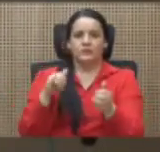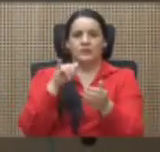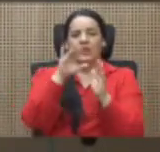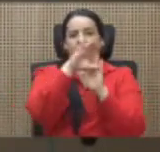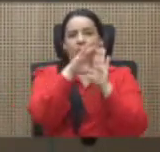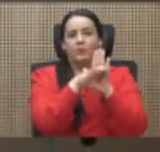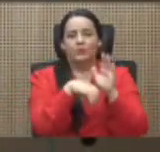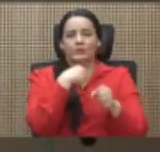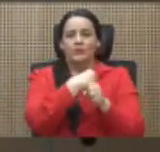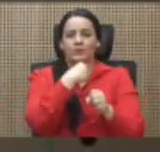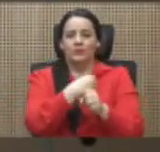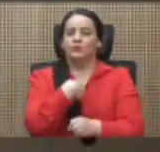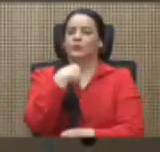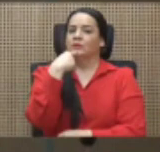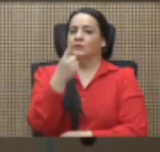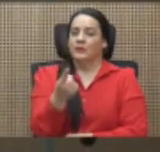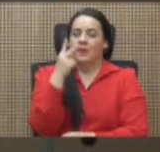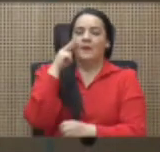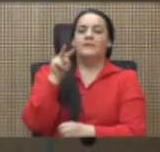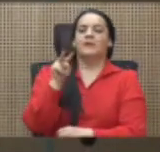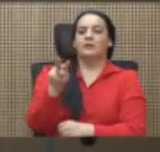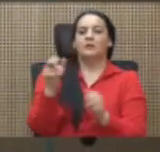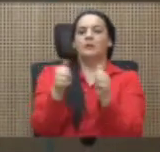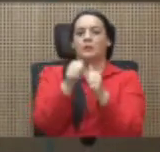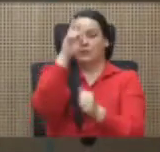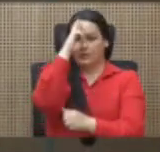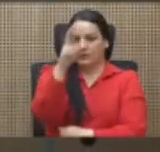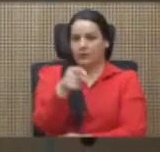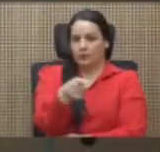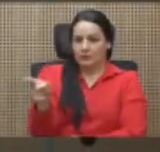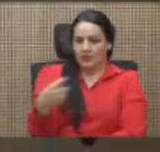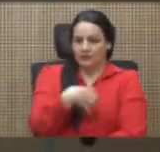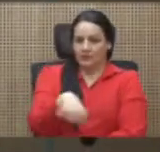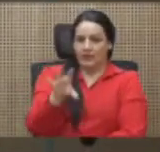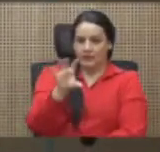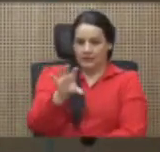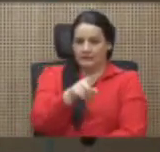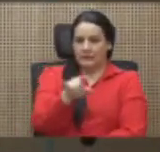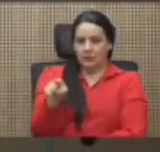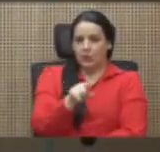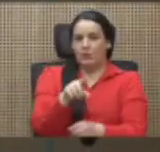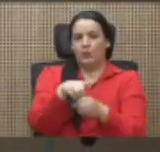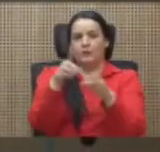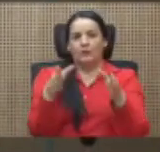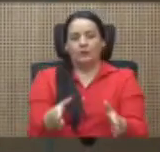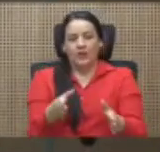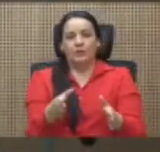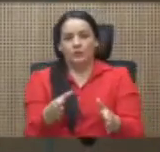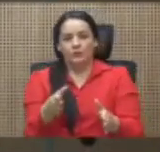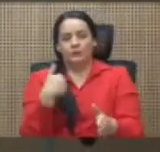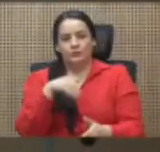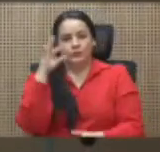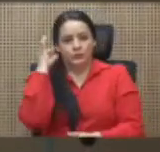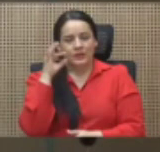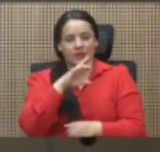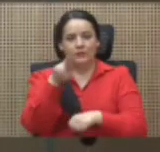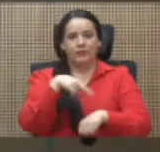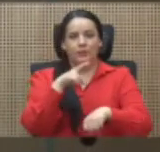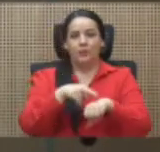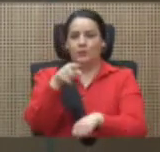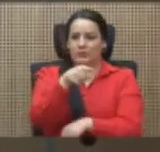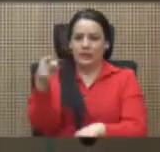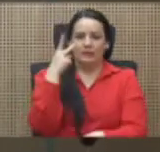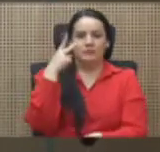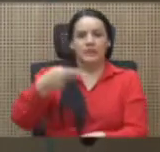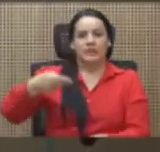de Trabajo. Se los digo mirándoles, con el respeto que merecen ustedes como diputados y diputadas de la República. Miren la historia de